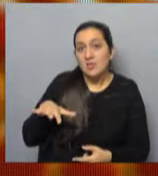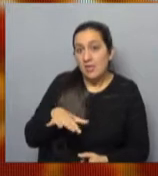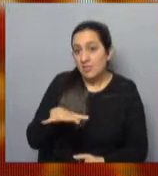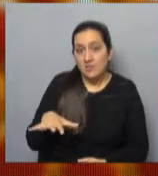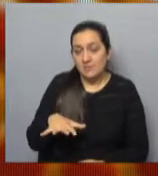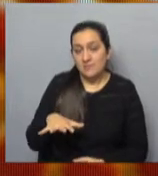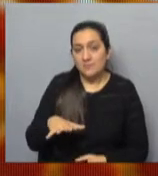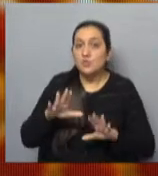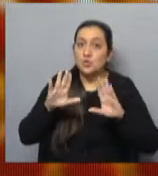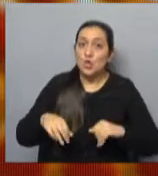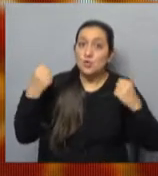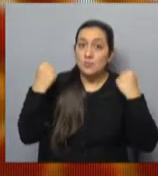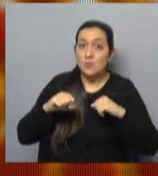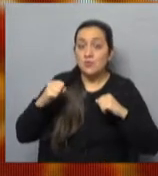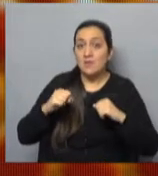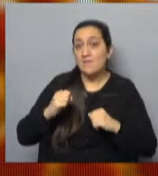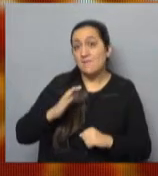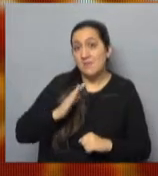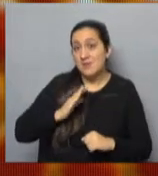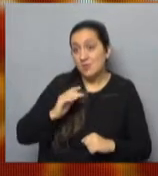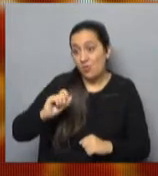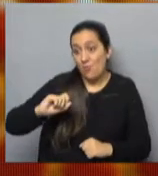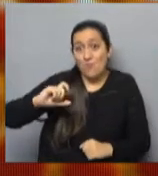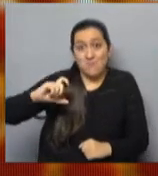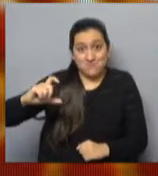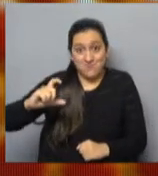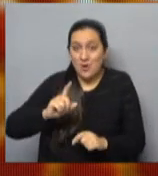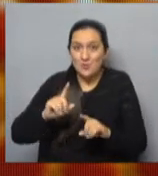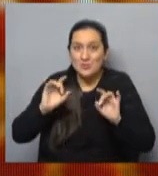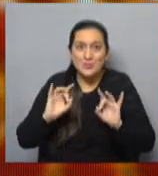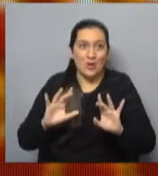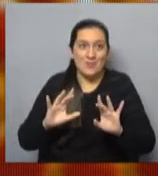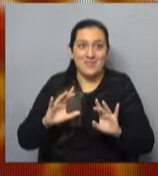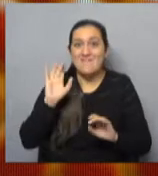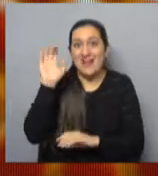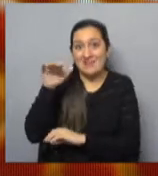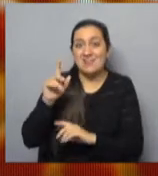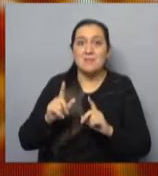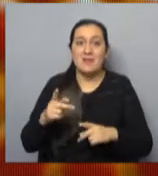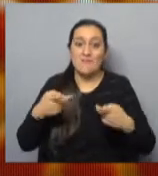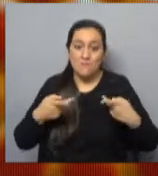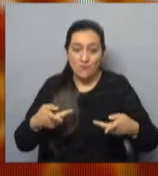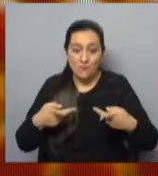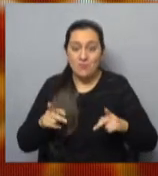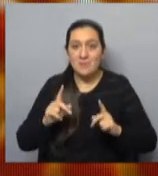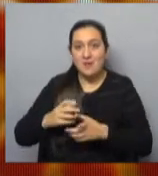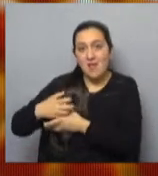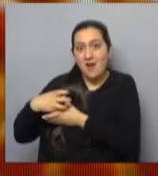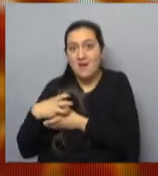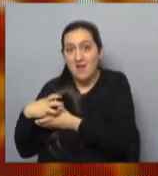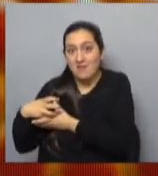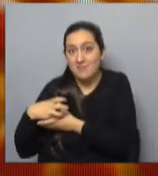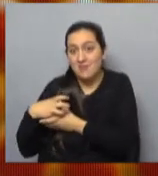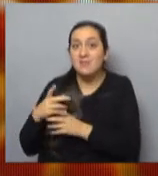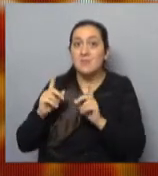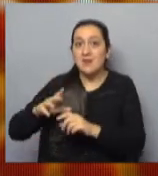todo el deporte femenino está creciendo no solamente el basque está creciendo el fútbol está creciendo el rugby congestiones de la federación